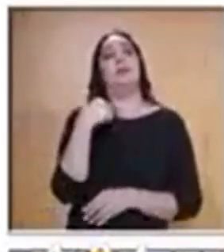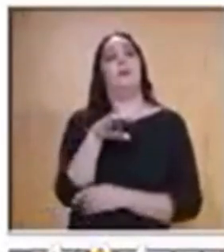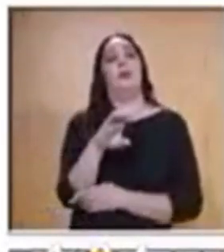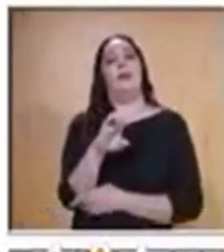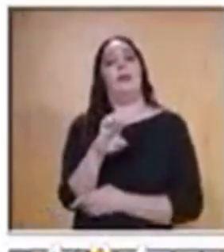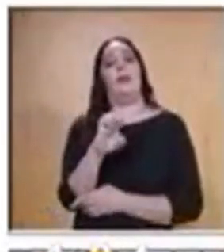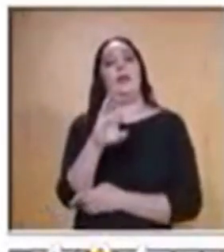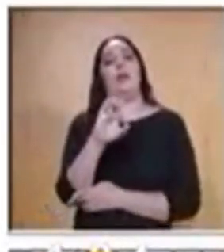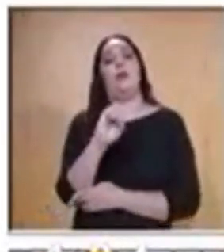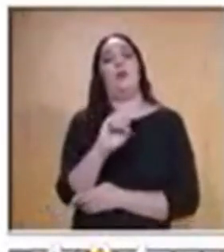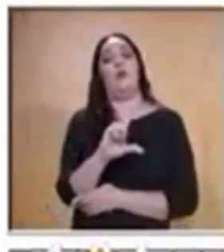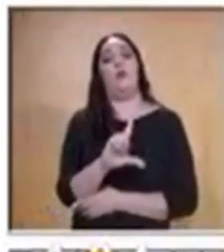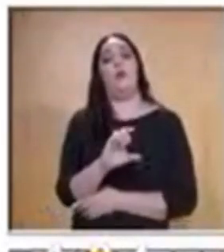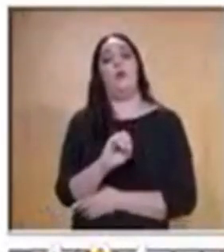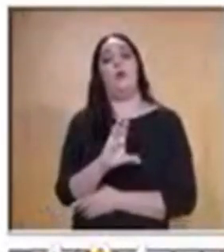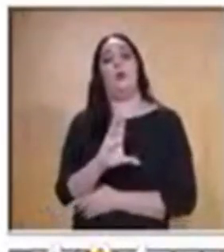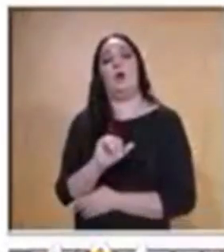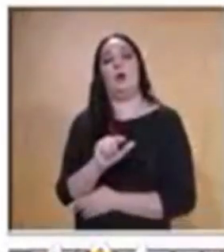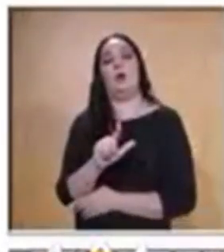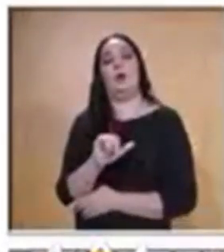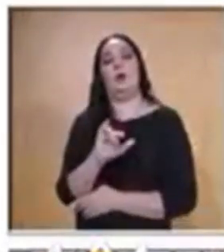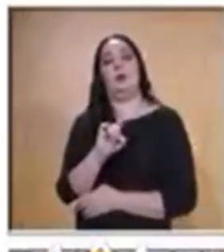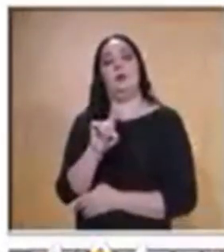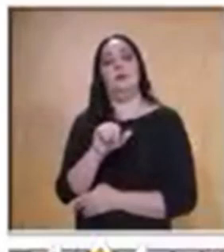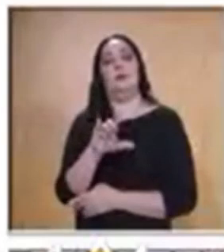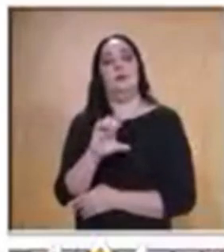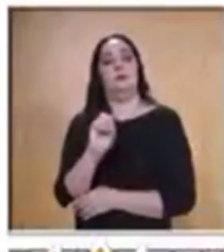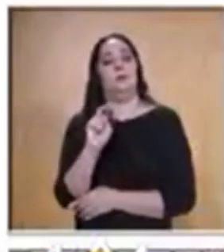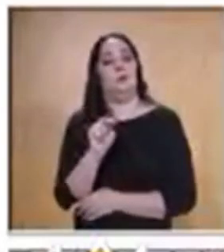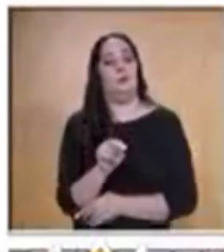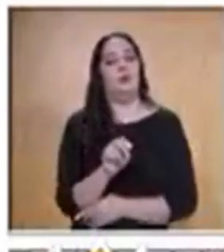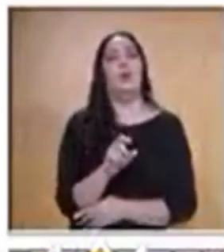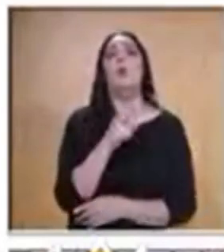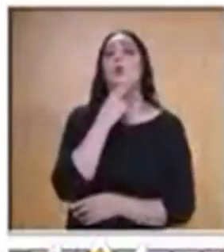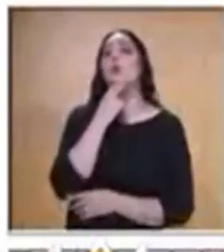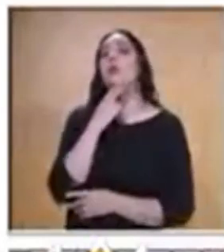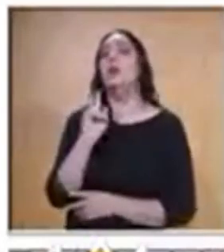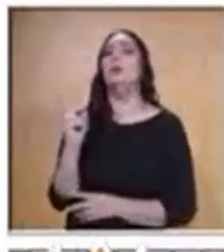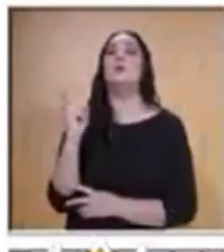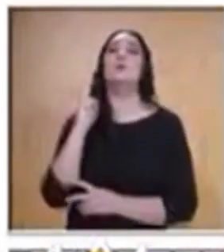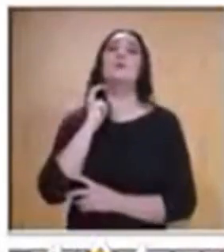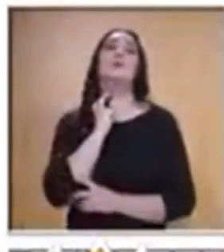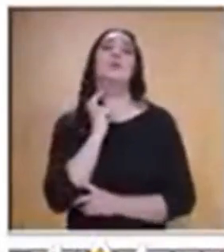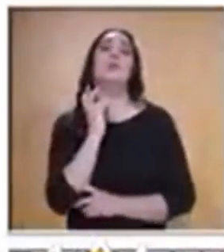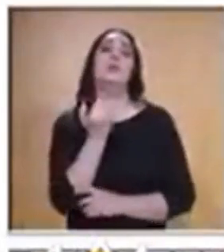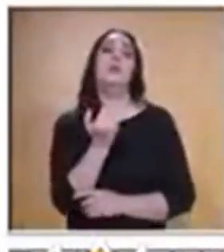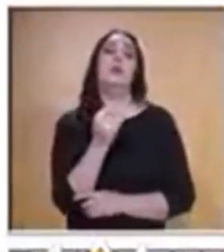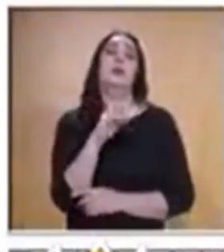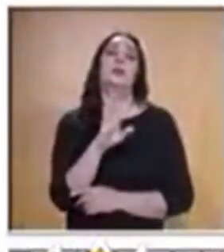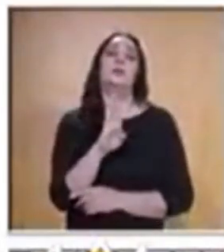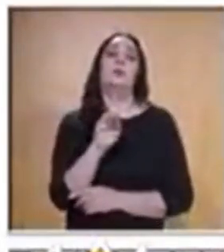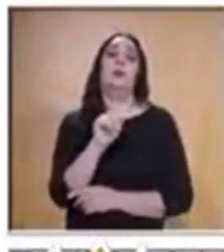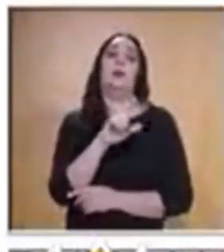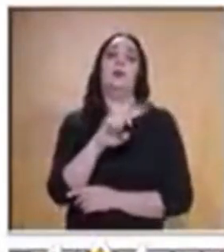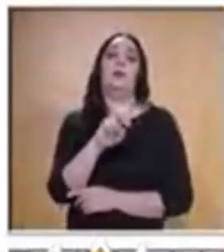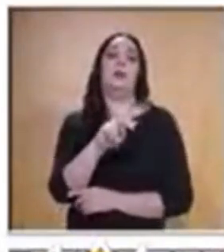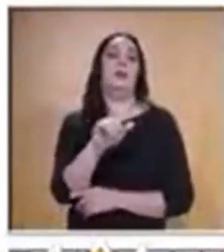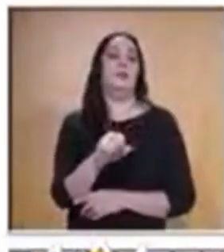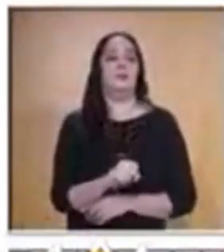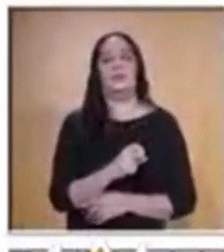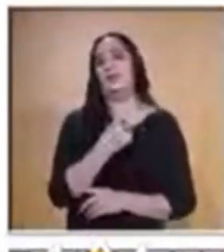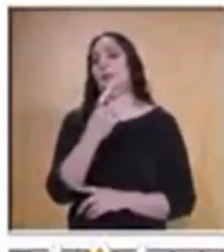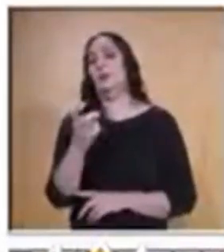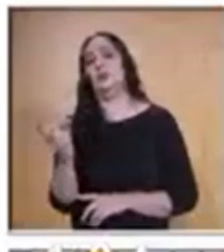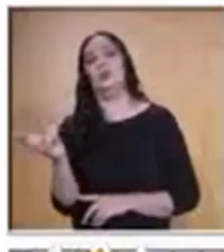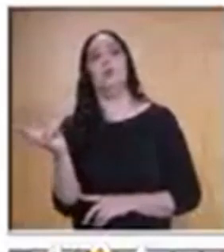ecolocalización, que es la que utilizan los murciélagos y las ballenas. Para las personas que nos escuchan en radio, son sonidos que